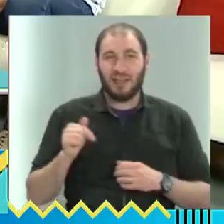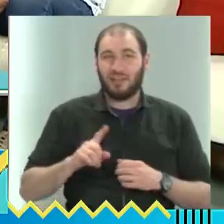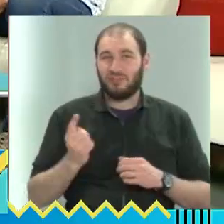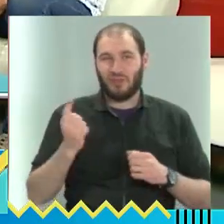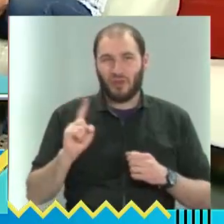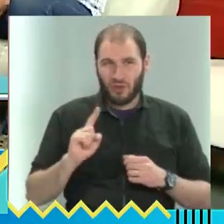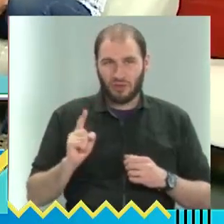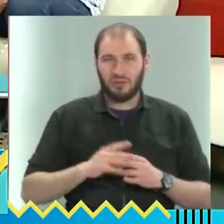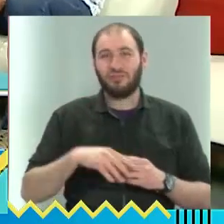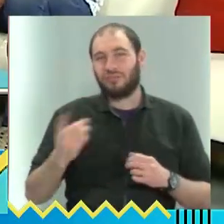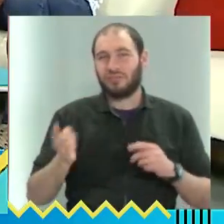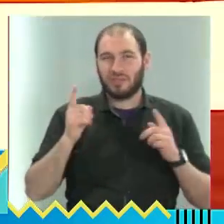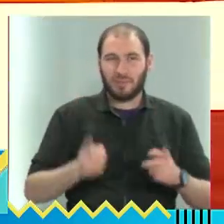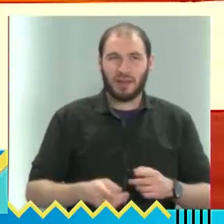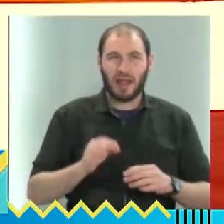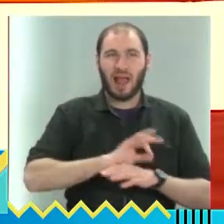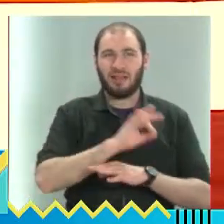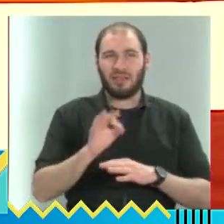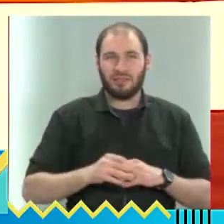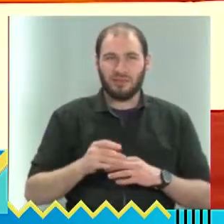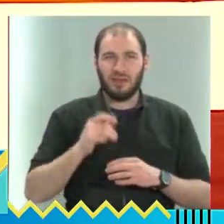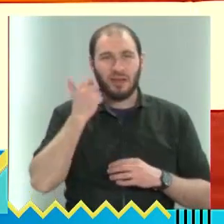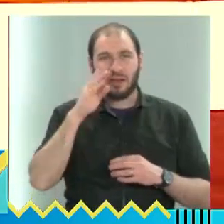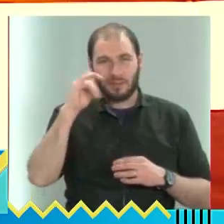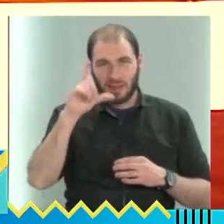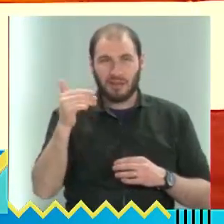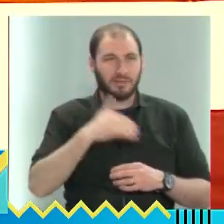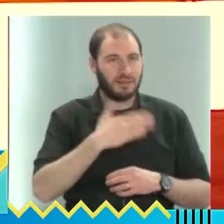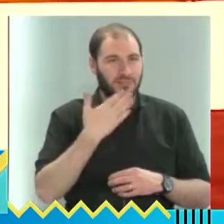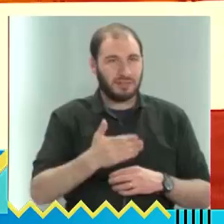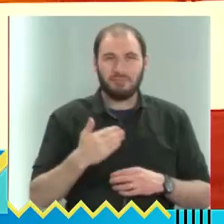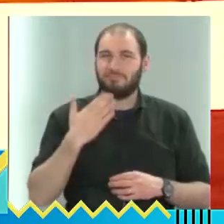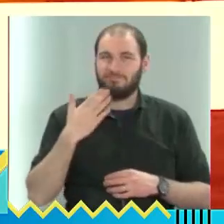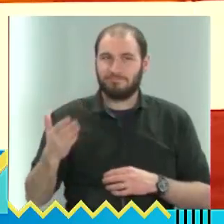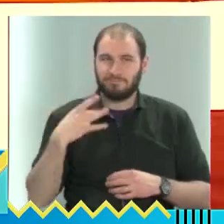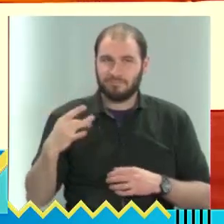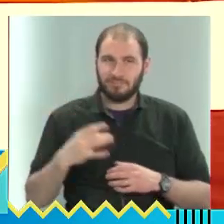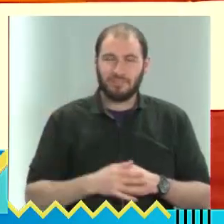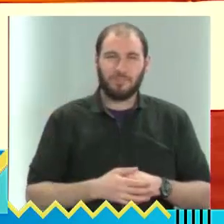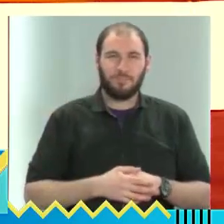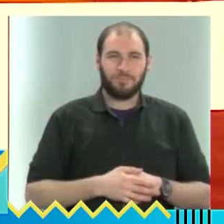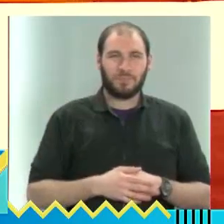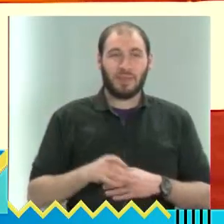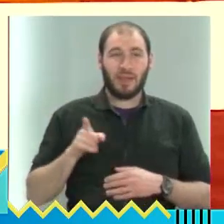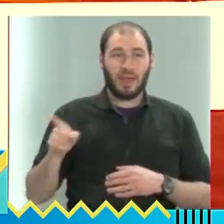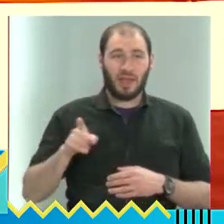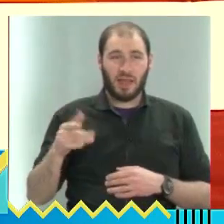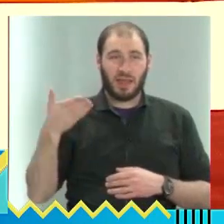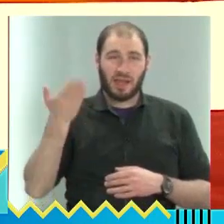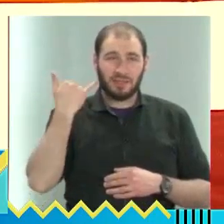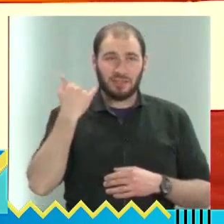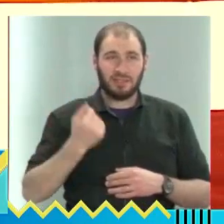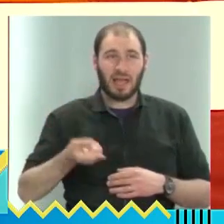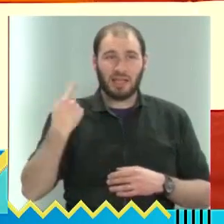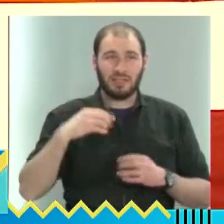solo. Dale. Está también con nosotros el arquitecto Gabriel Japaz. Muchas gracias, Gabriel, por estar presente. Muchas gracias por invitarnos. Y él ya estuvo ayer